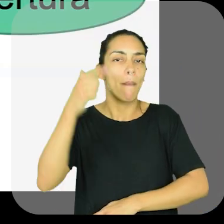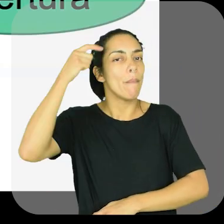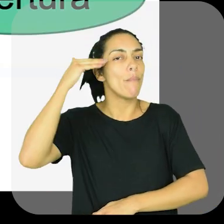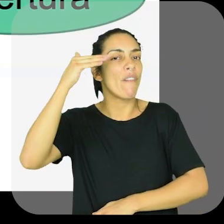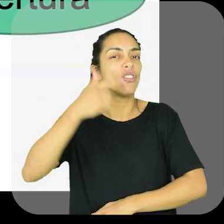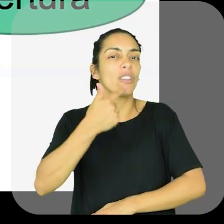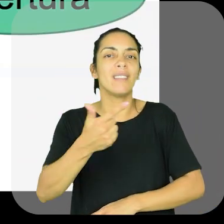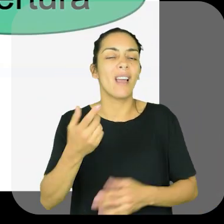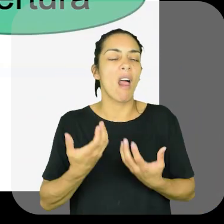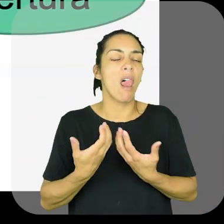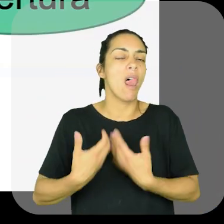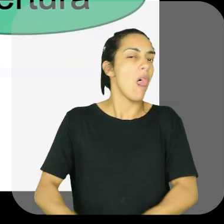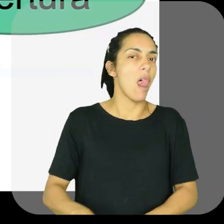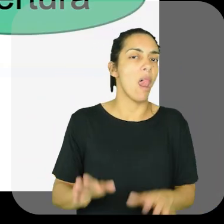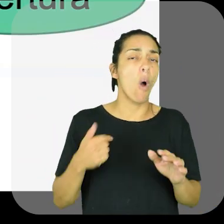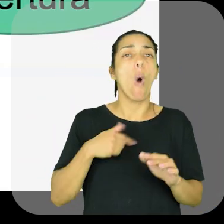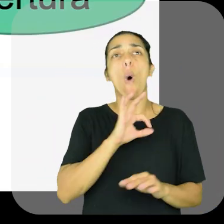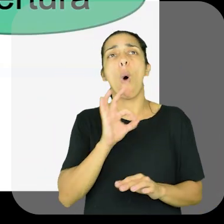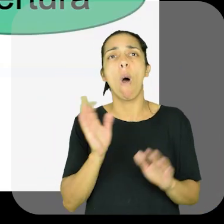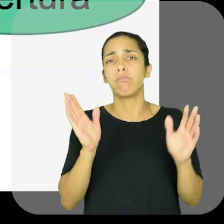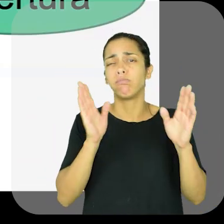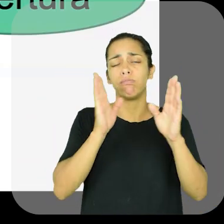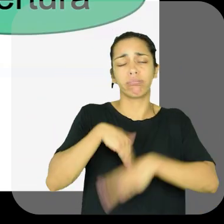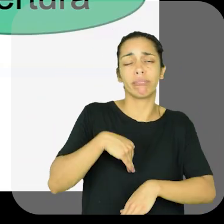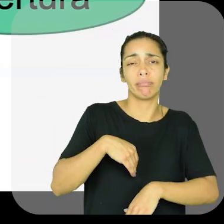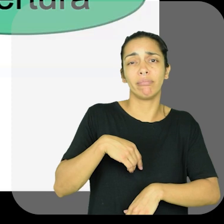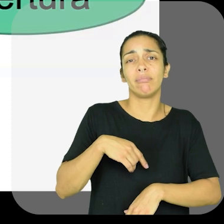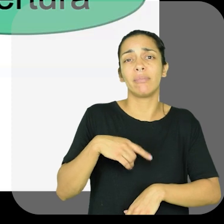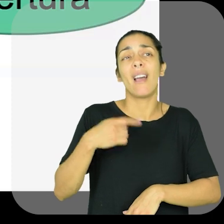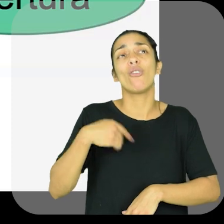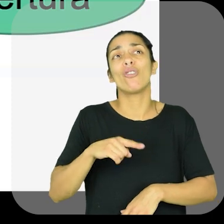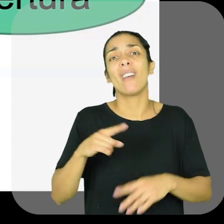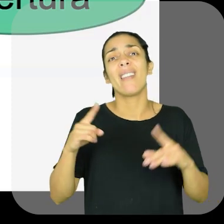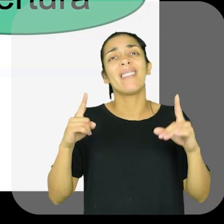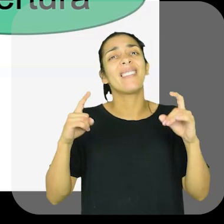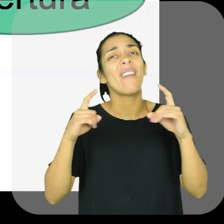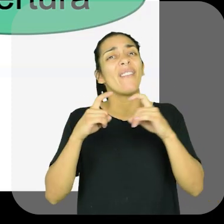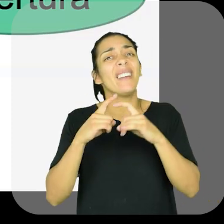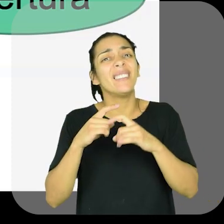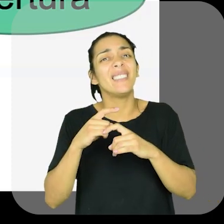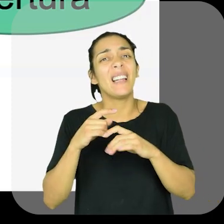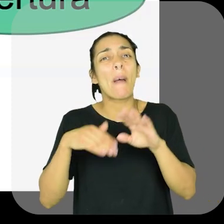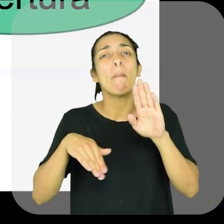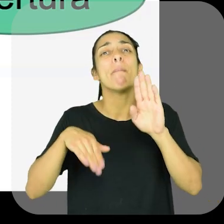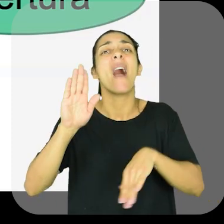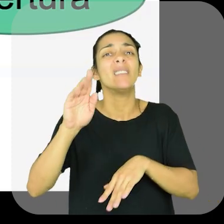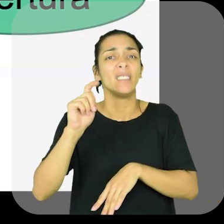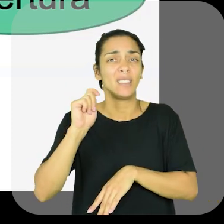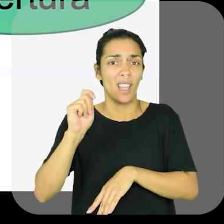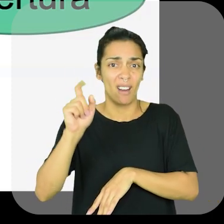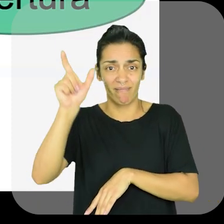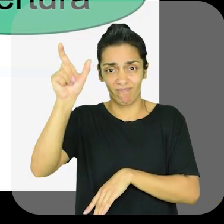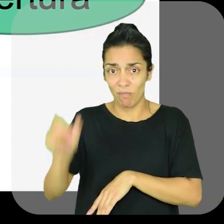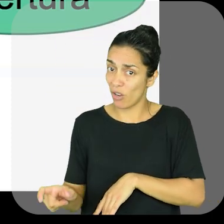puedo, es cuando está, digamos que la dificultad para el estudiante con discapacidad y en este caso para los músicos